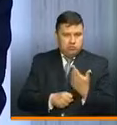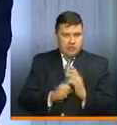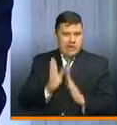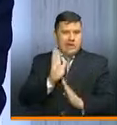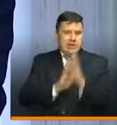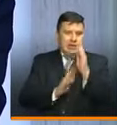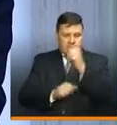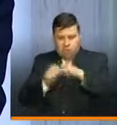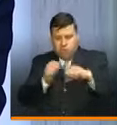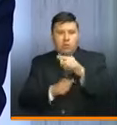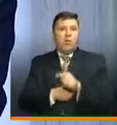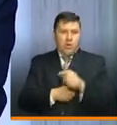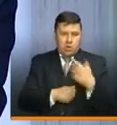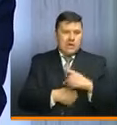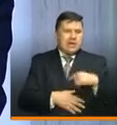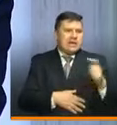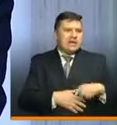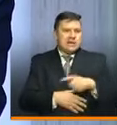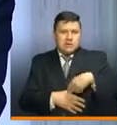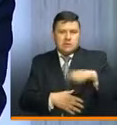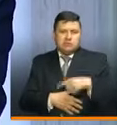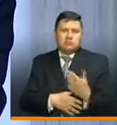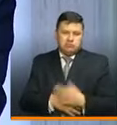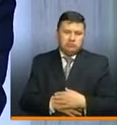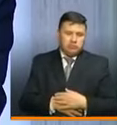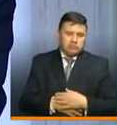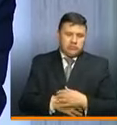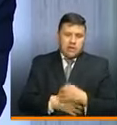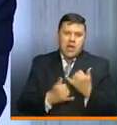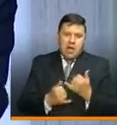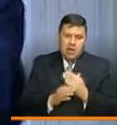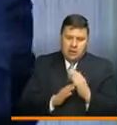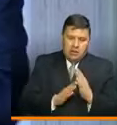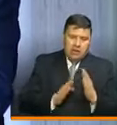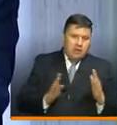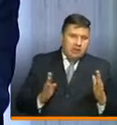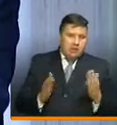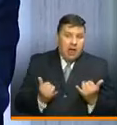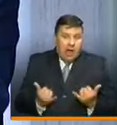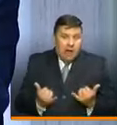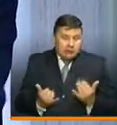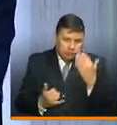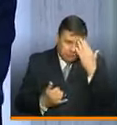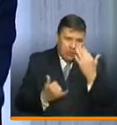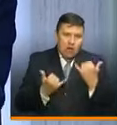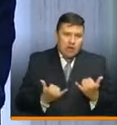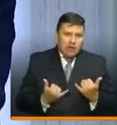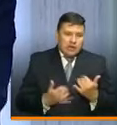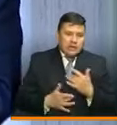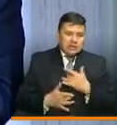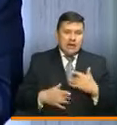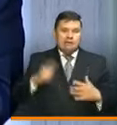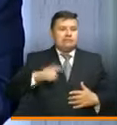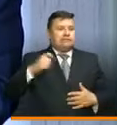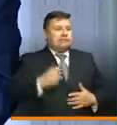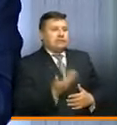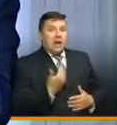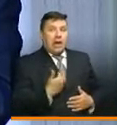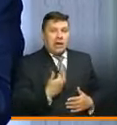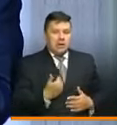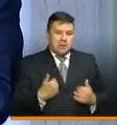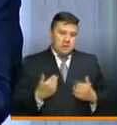desarrollo de productos que vamos a necesitar en estos momentos de cara a lo que hoy salud requiere. Así